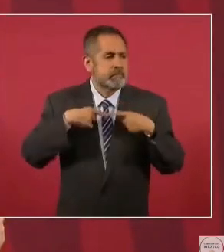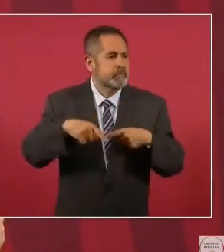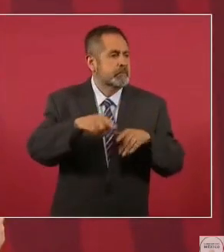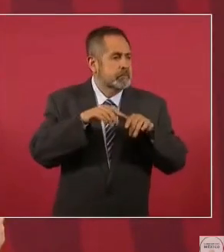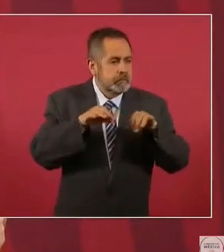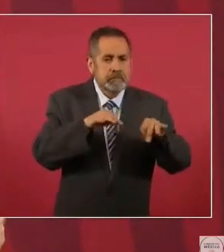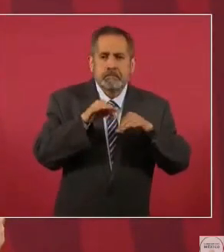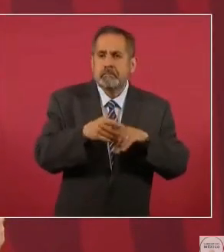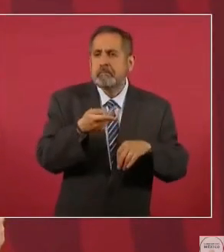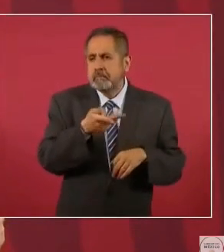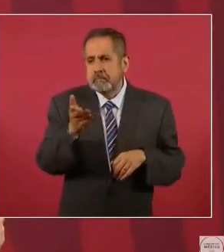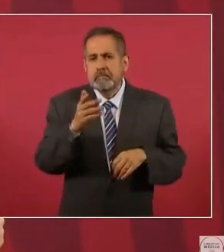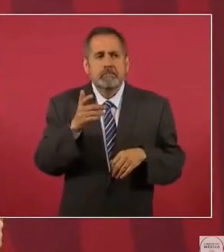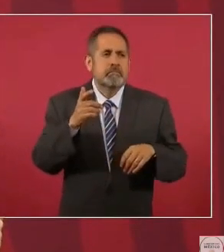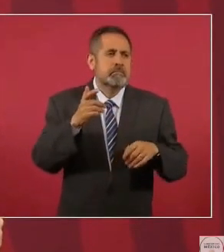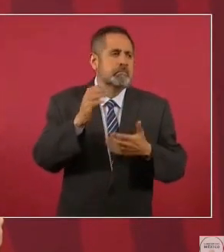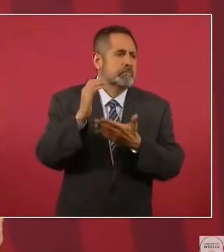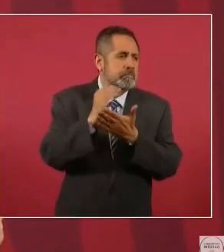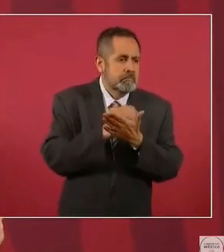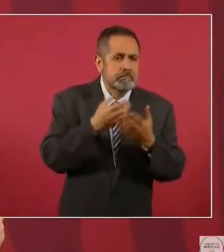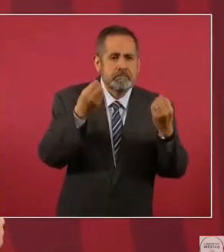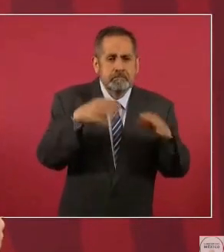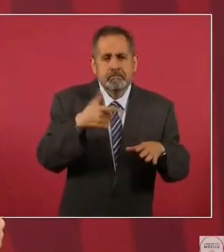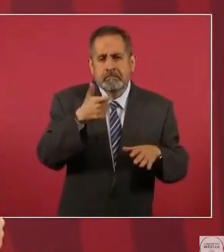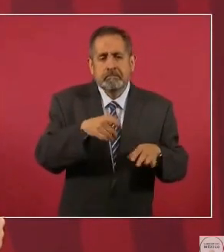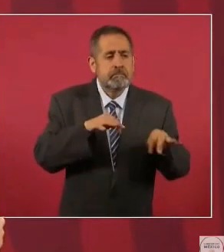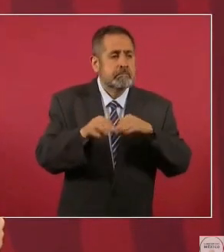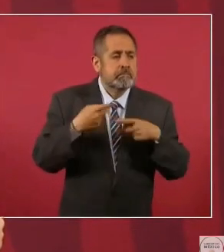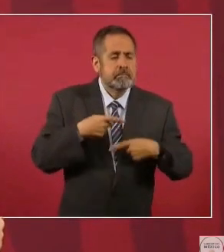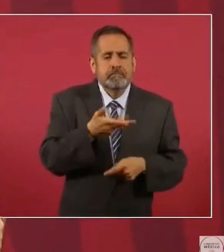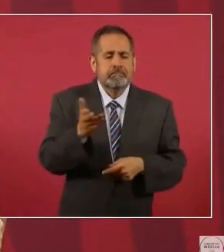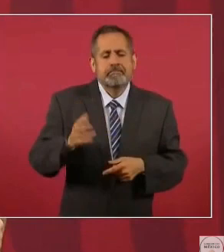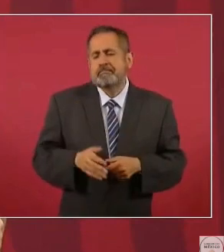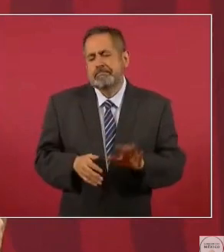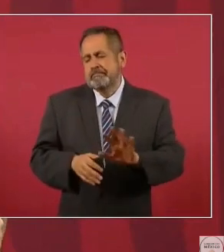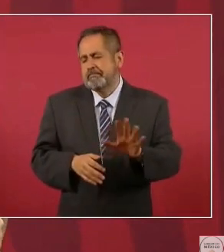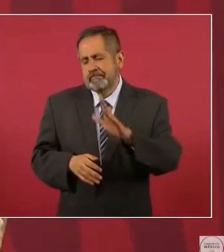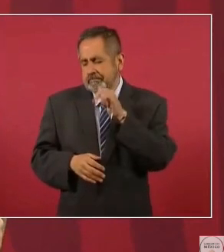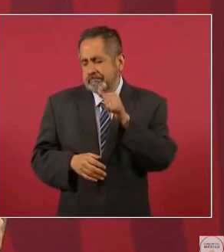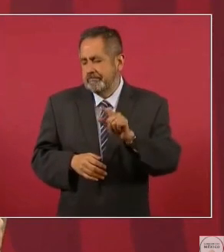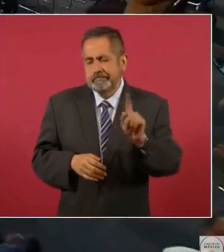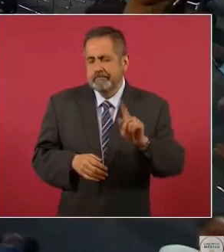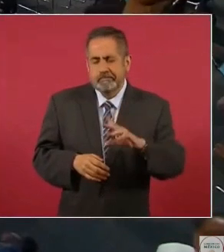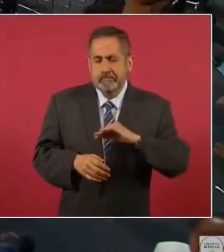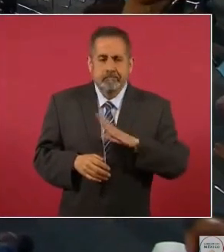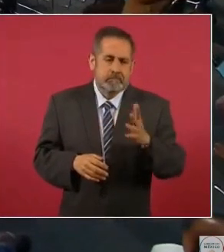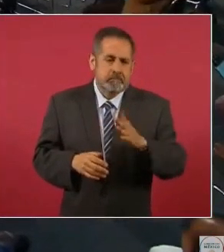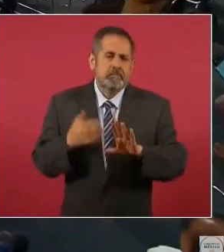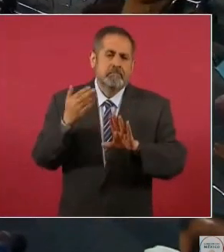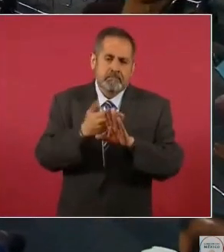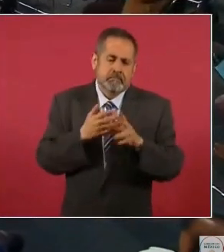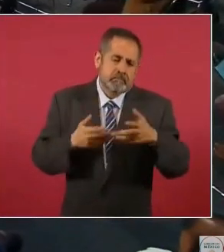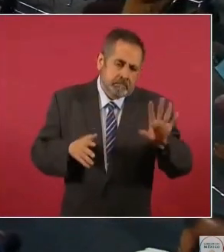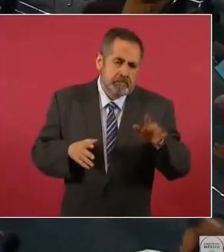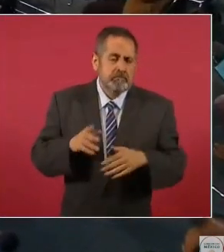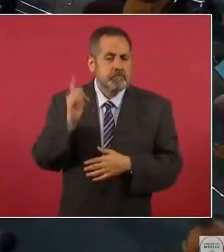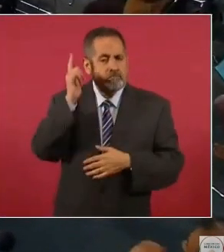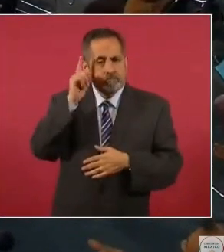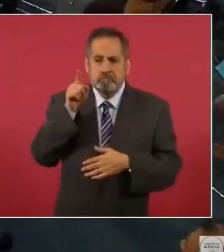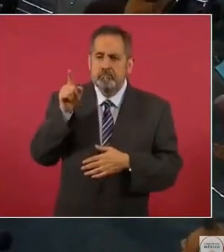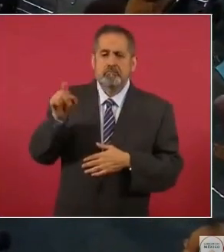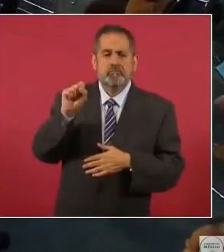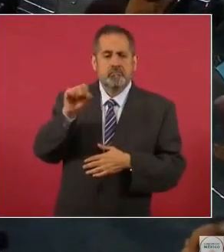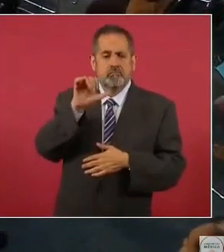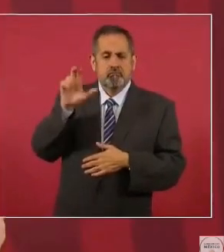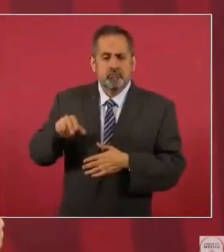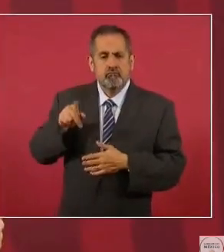trabajadora o a aspectos económicos como se ha querido argumentar. Entonces, sí afecta, pero esperemos que en la Suprema